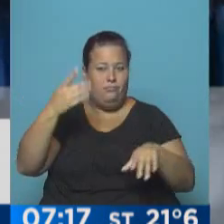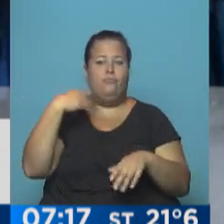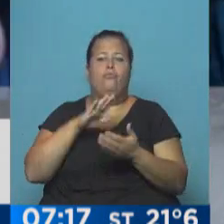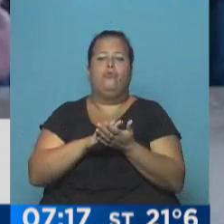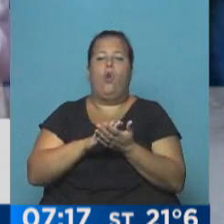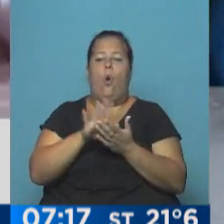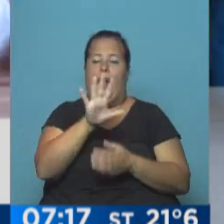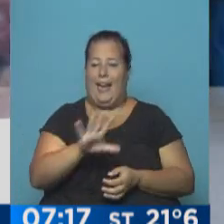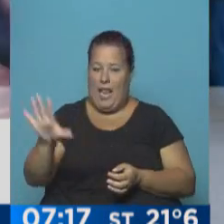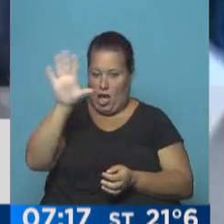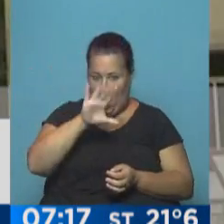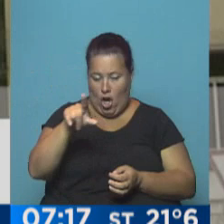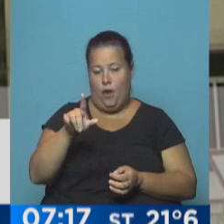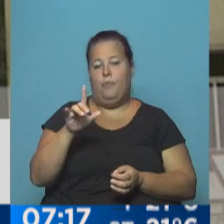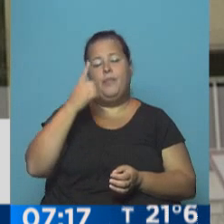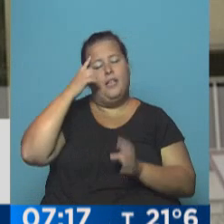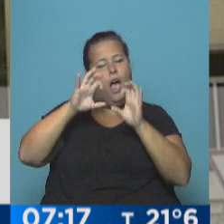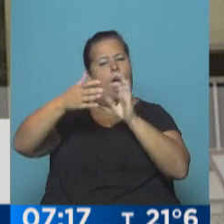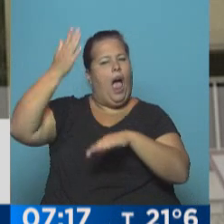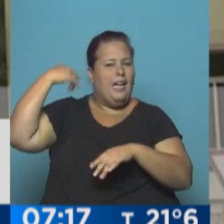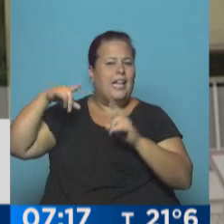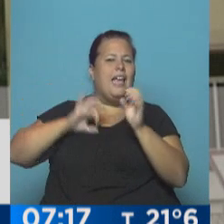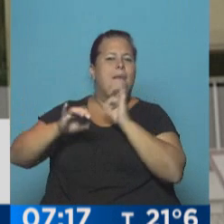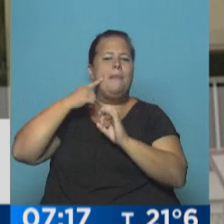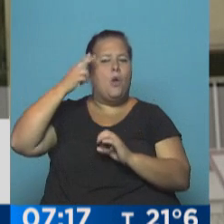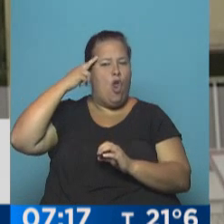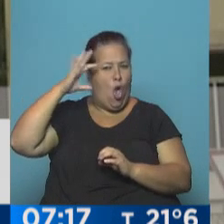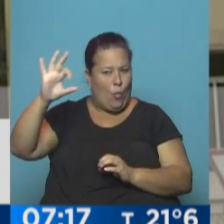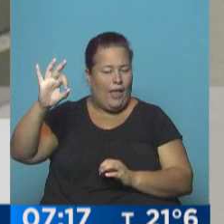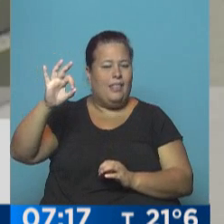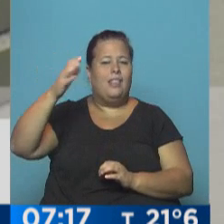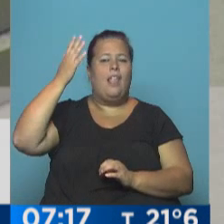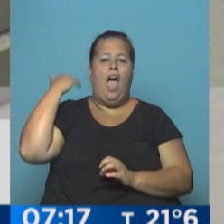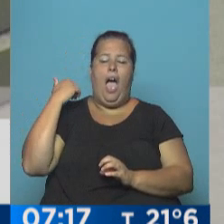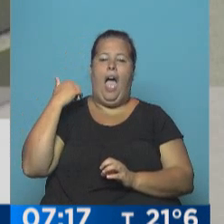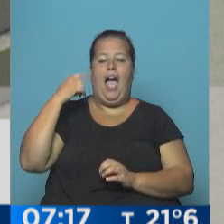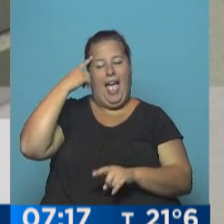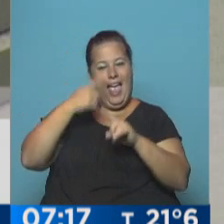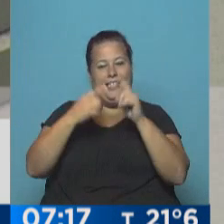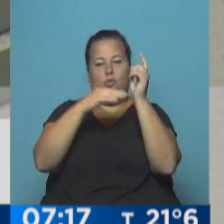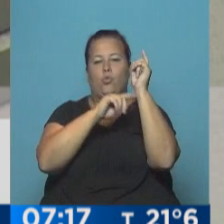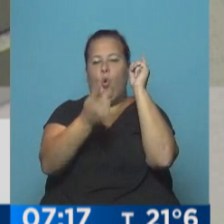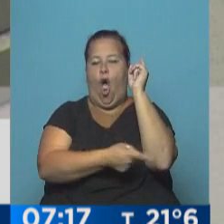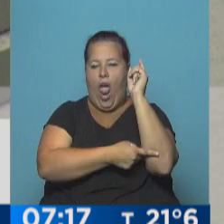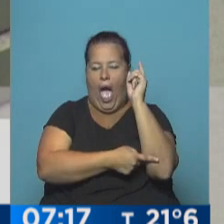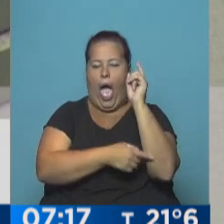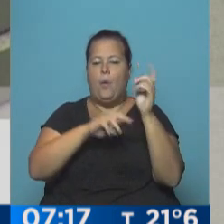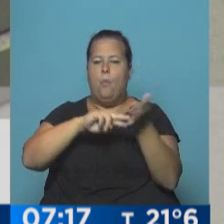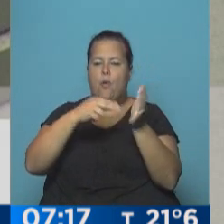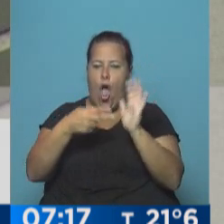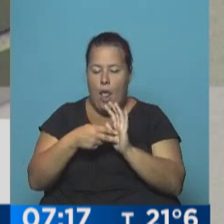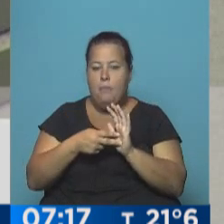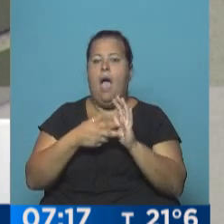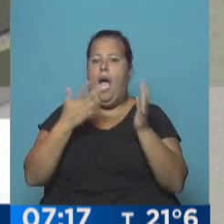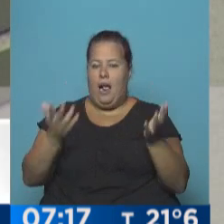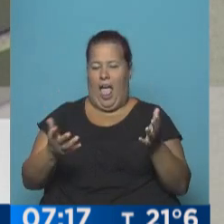nivel regional. Si nos remontamos incluso desde la década del 90, cuando la ex Yugoslavia entró en conflicto. Y claro,